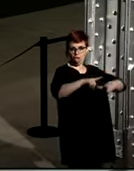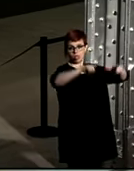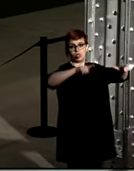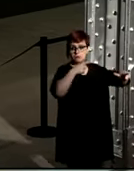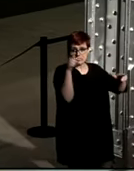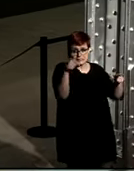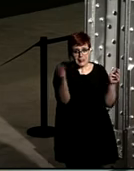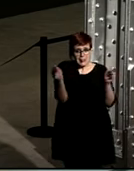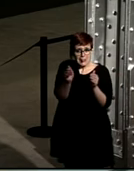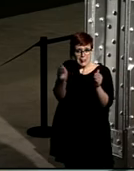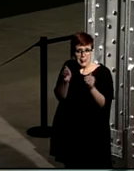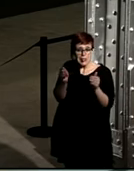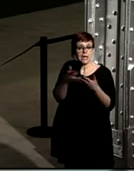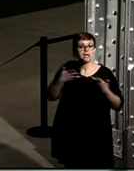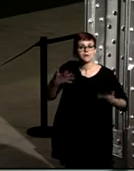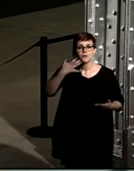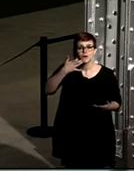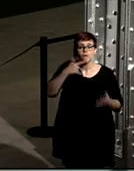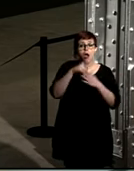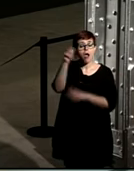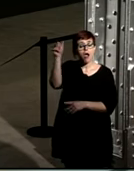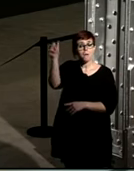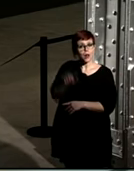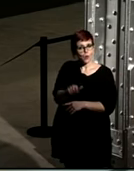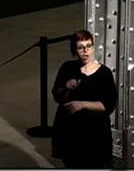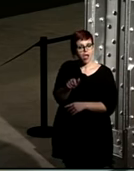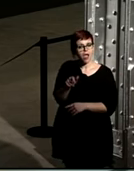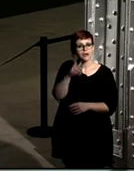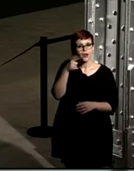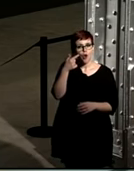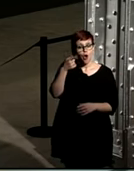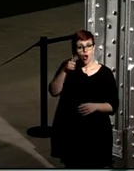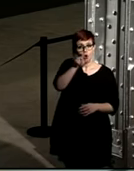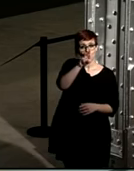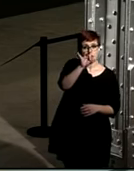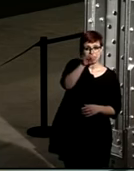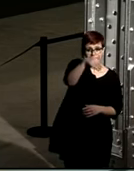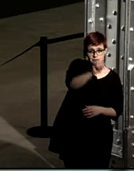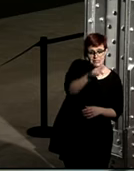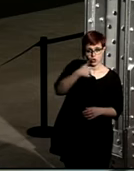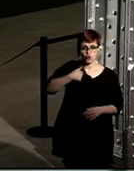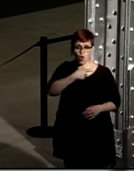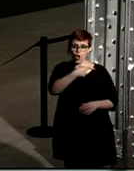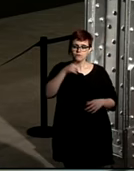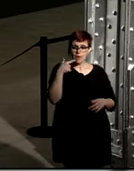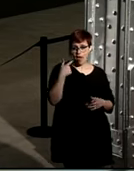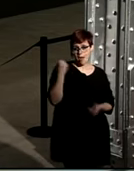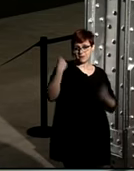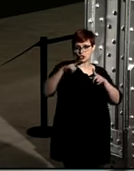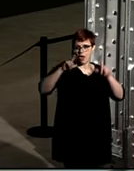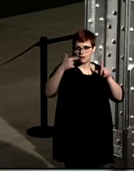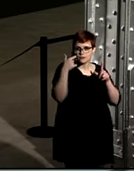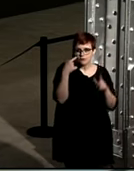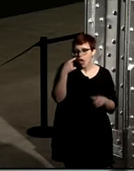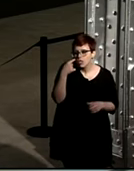cómo... Porque en la película nosotros espiamos, Luis y yo, los dos personajes, espiamos a la vecina